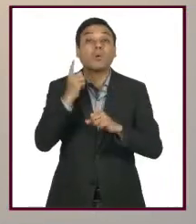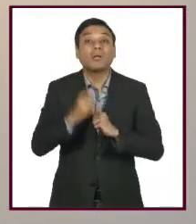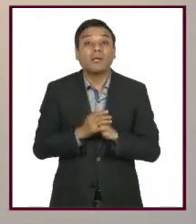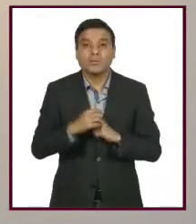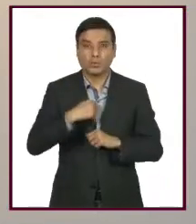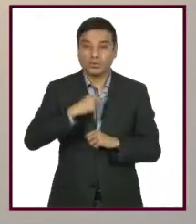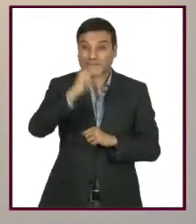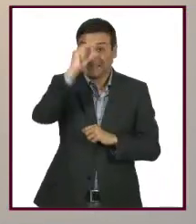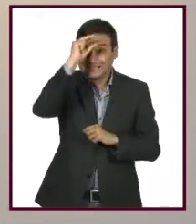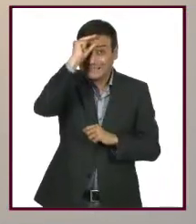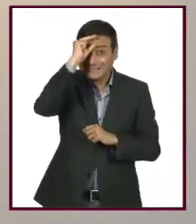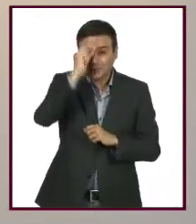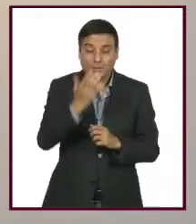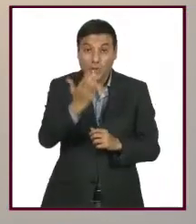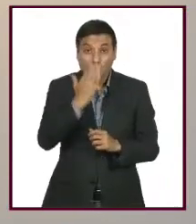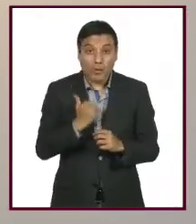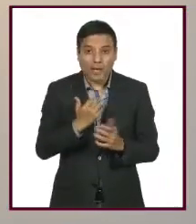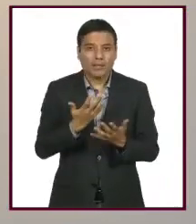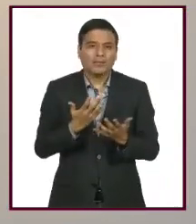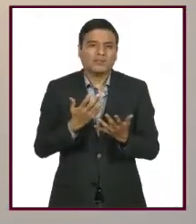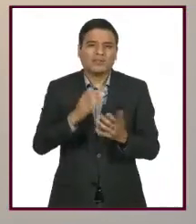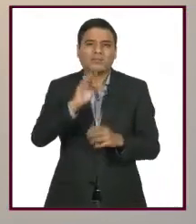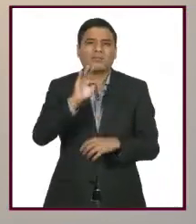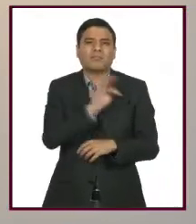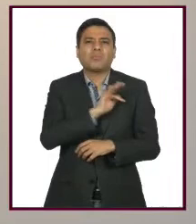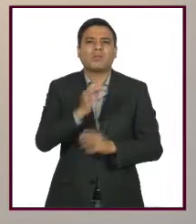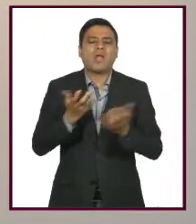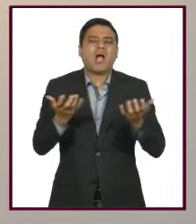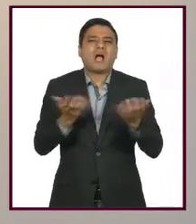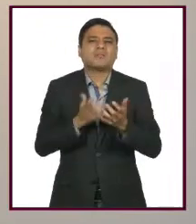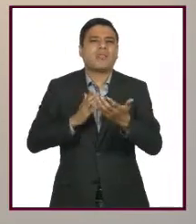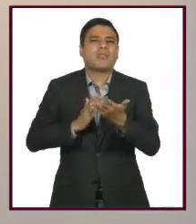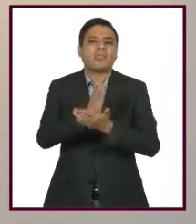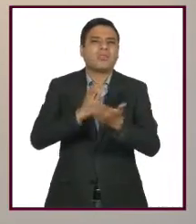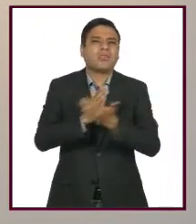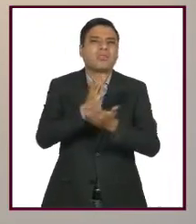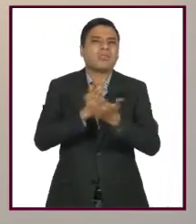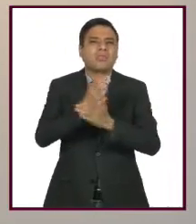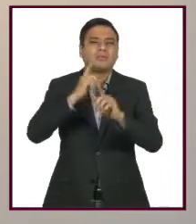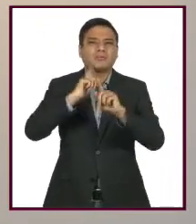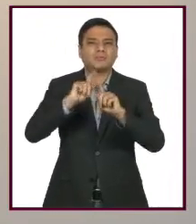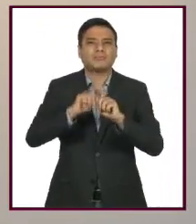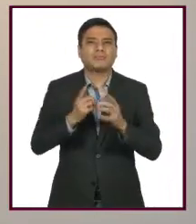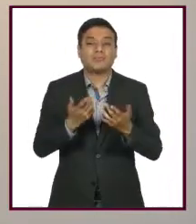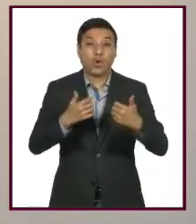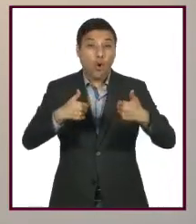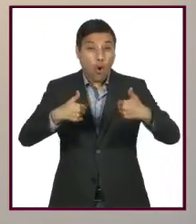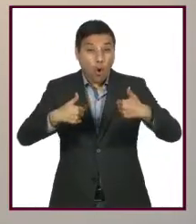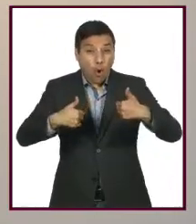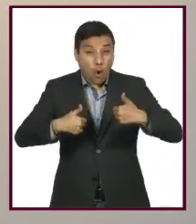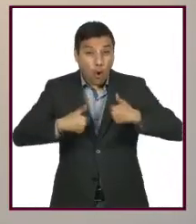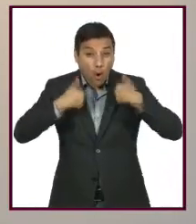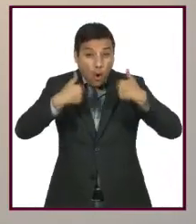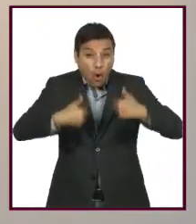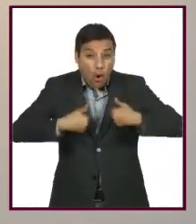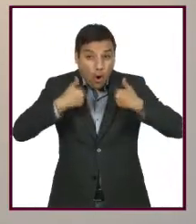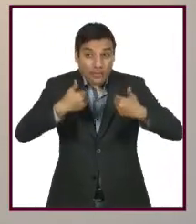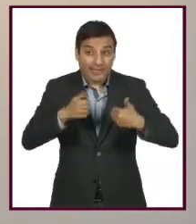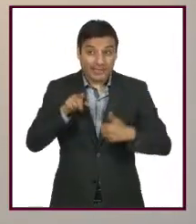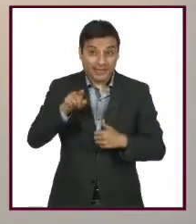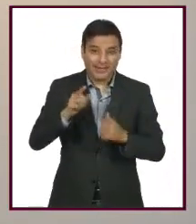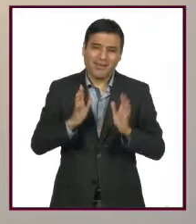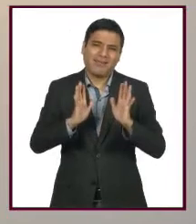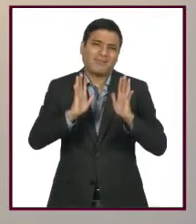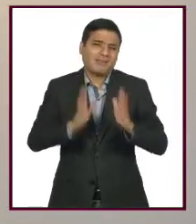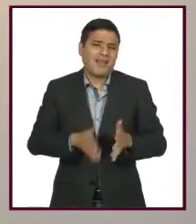pues se nos hace fácil y no medimos ese riesgo, ¿no? Y que nos hace más impulsivos. Y en un adolescente que de por sí, por la misma edad y